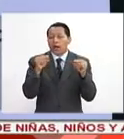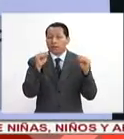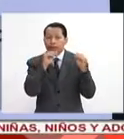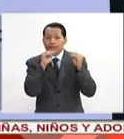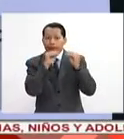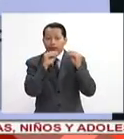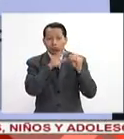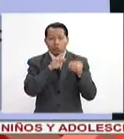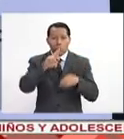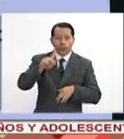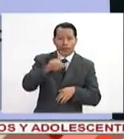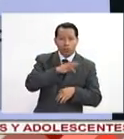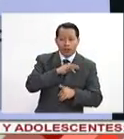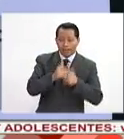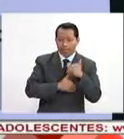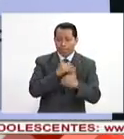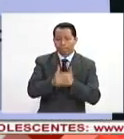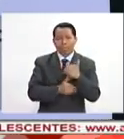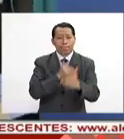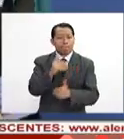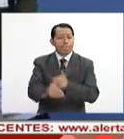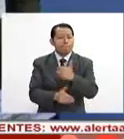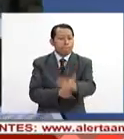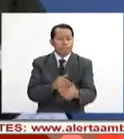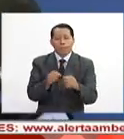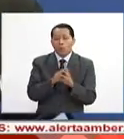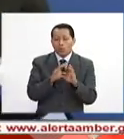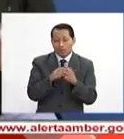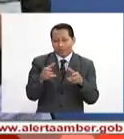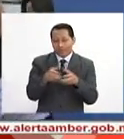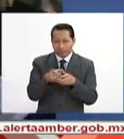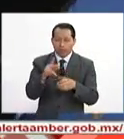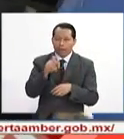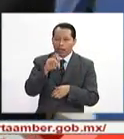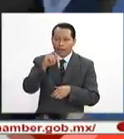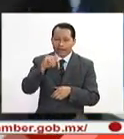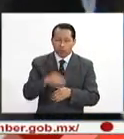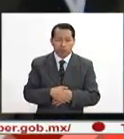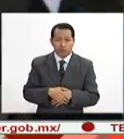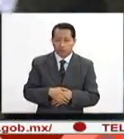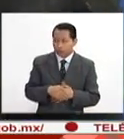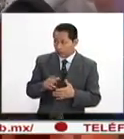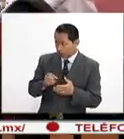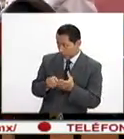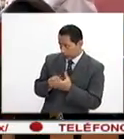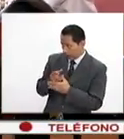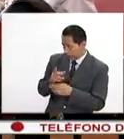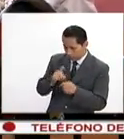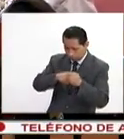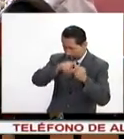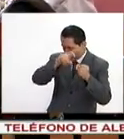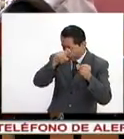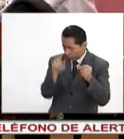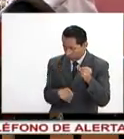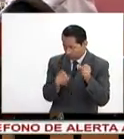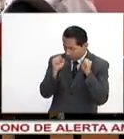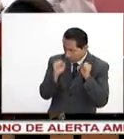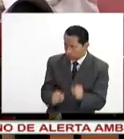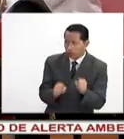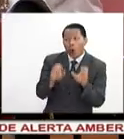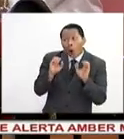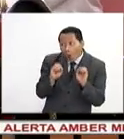el Reino Unido puedan avanzar del lado del Parlamento. Pero la salida es ya salida, o sea, ¿no hay marcha atrás? ¿Podría